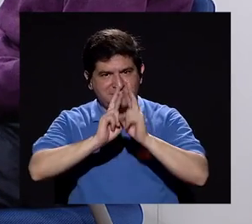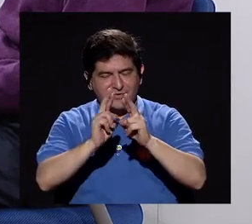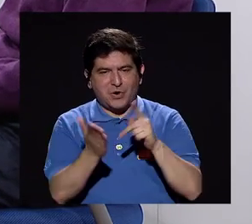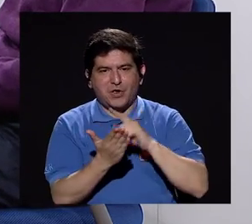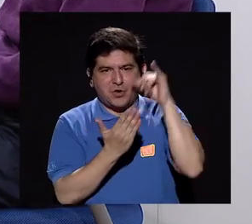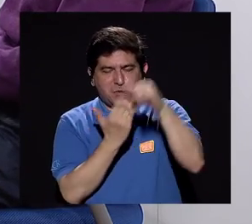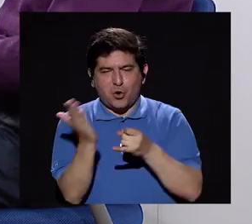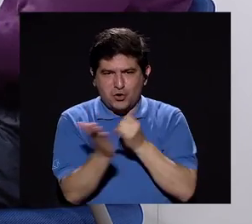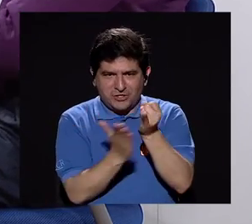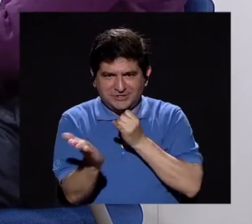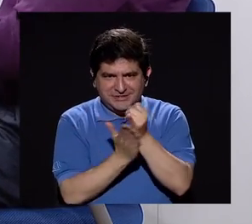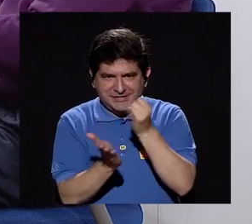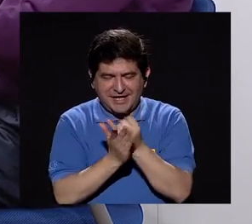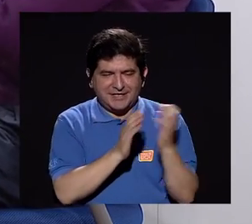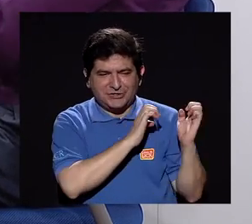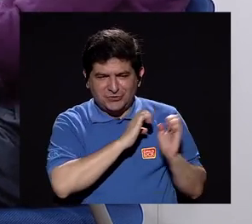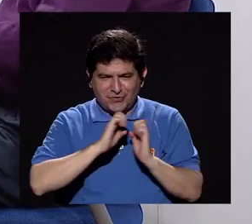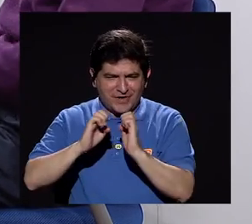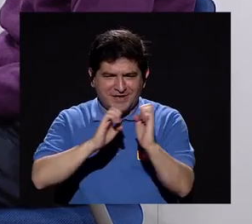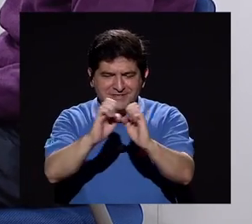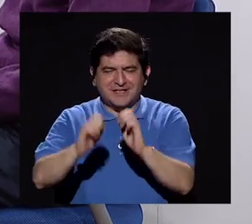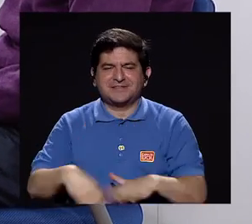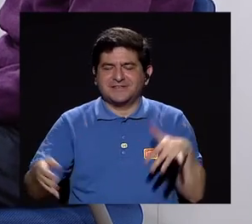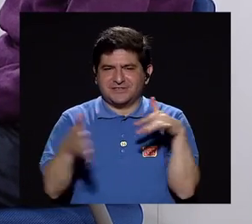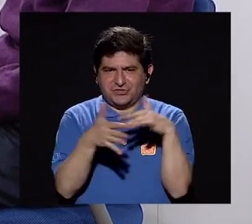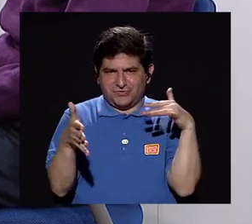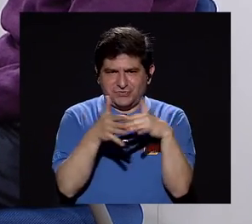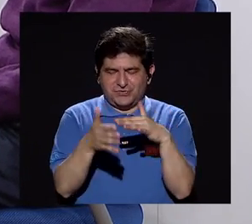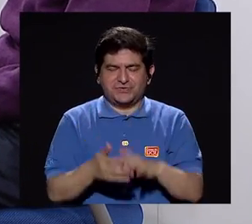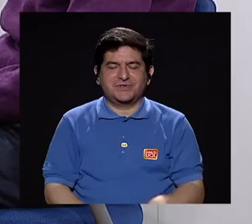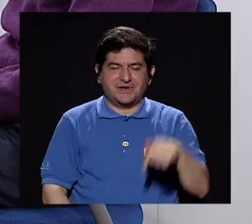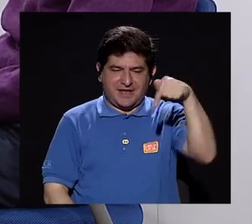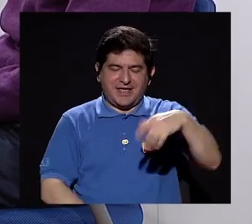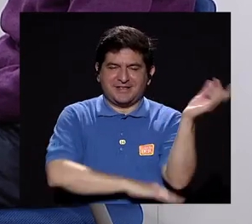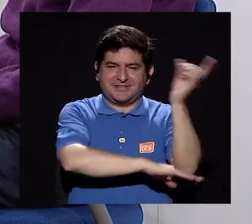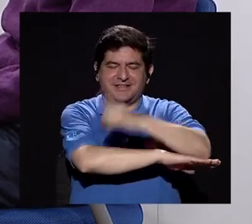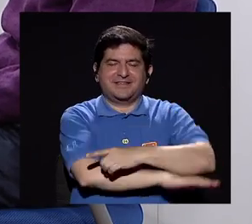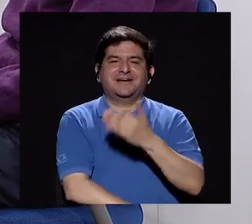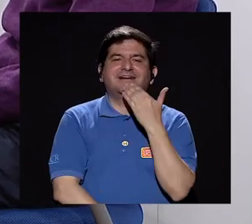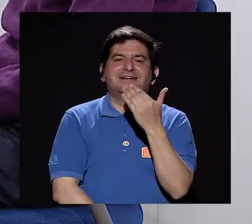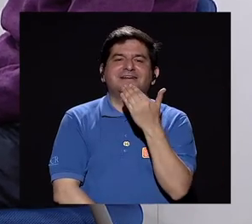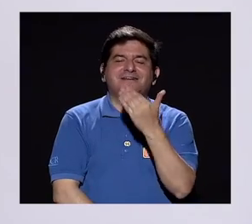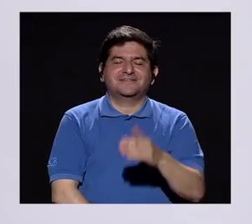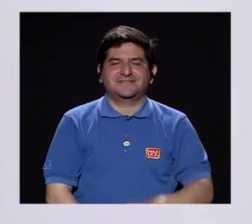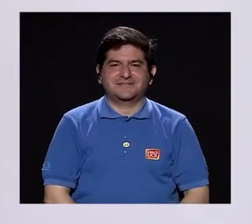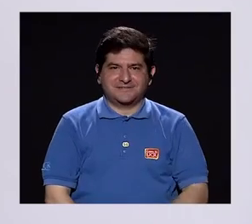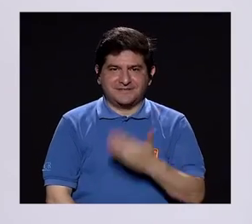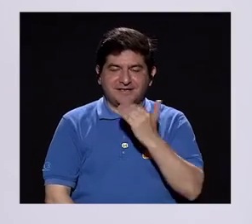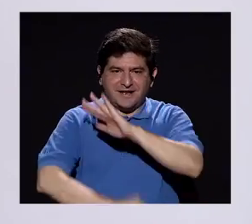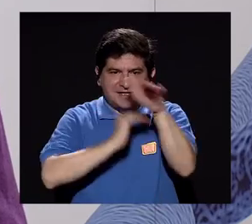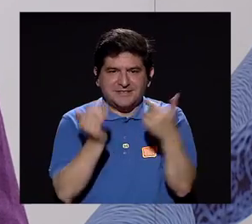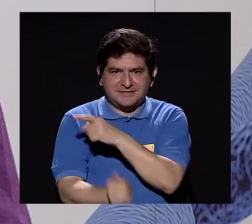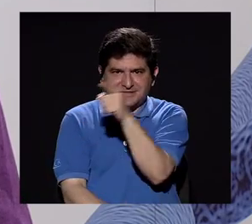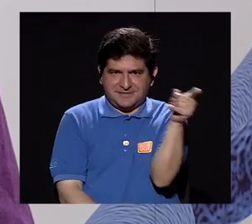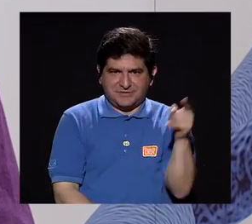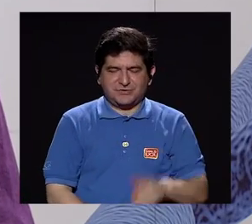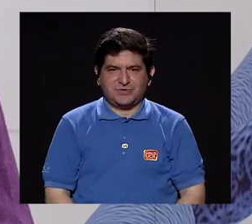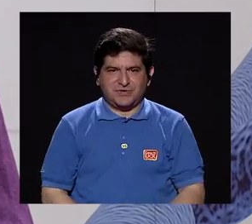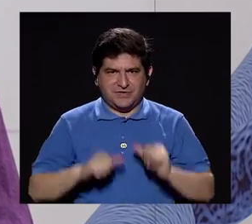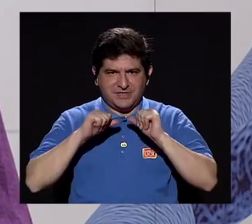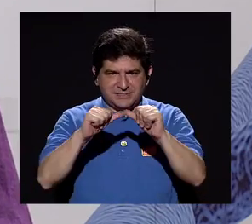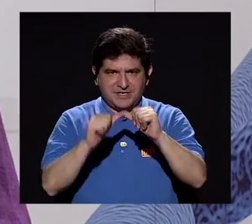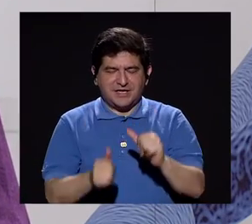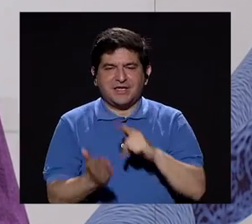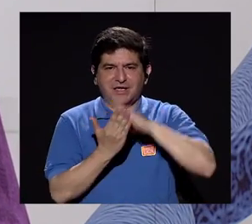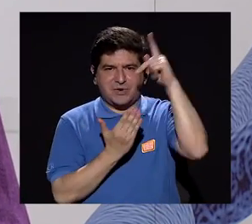resultados del proyecto de investigación y estrategias estudiantiles con nosotros el día de hoy muchas gracias a ustedes gracias a todas y todos